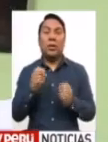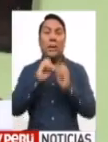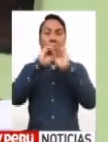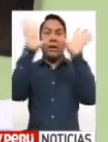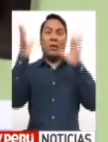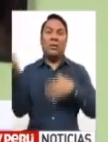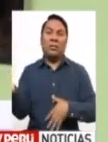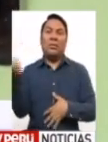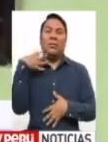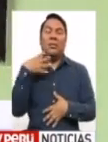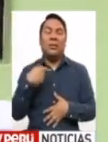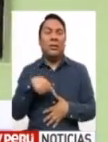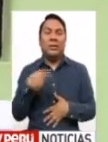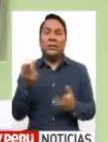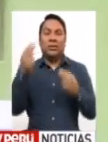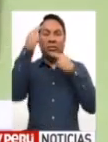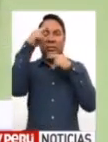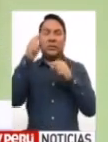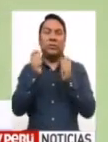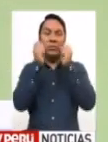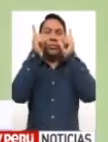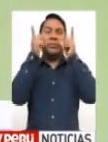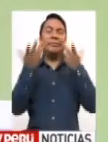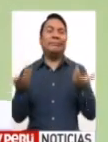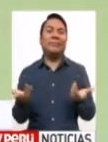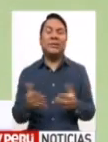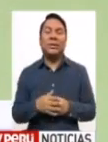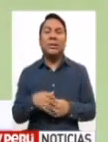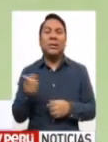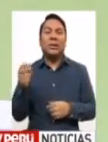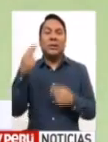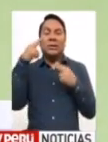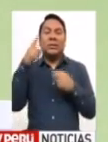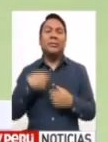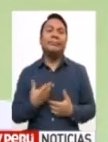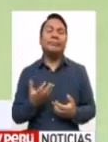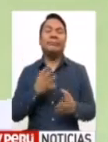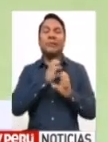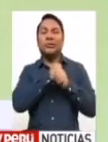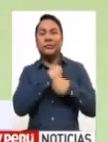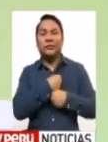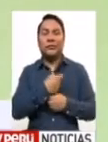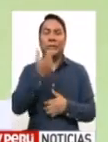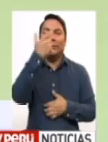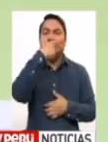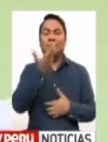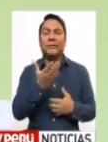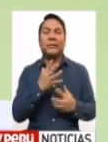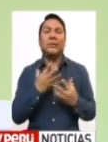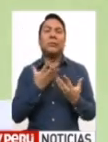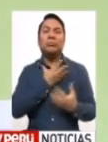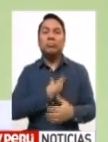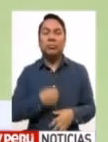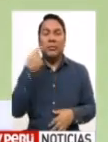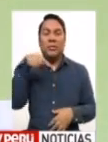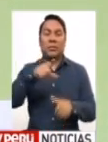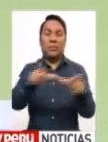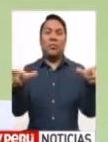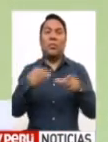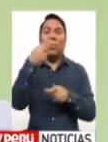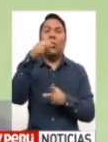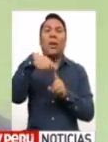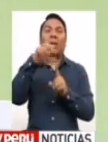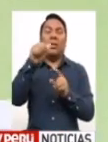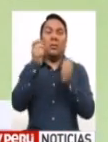este hecho y nos tiene bastante consternados. Y entonces, la verdad, la ciudad de Huanta está también